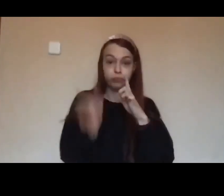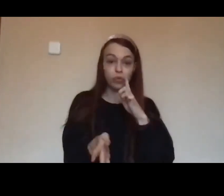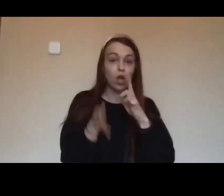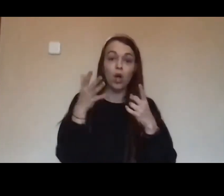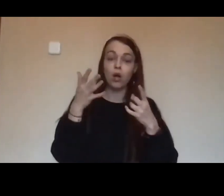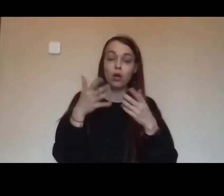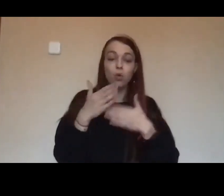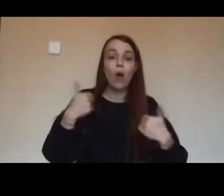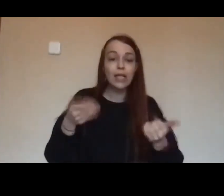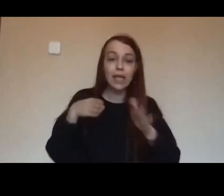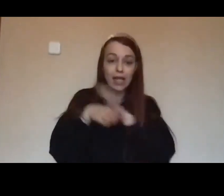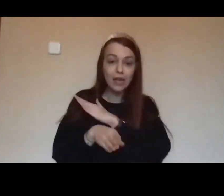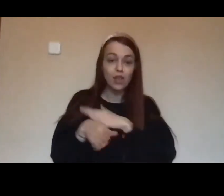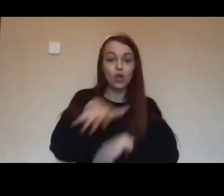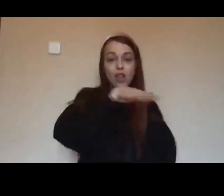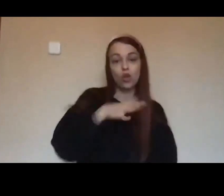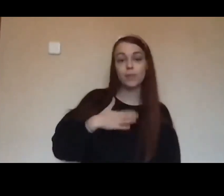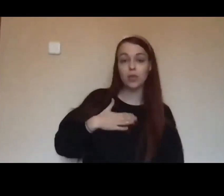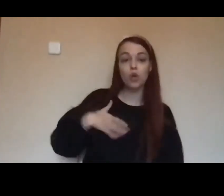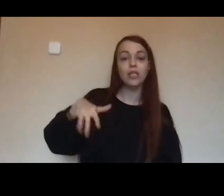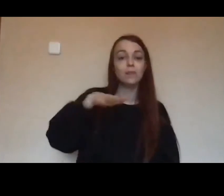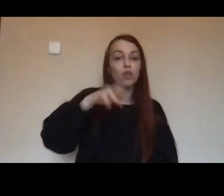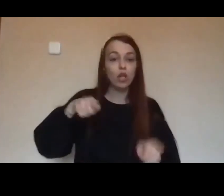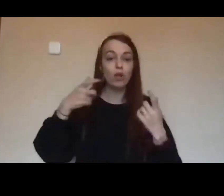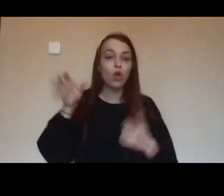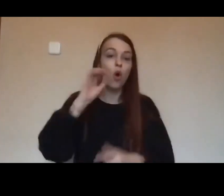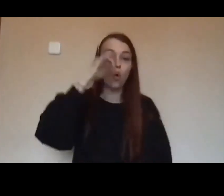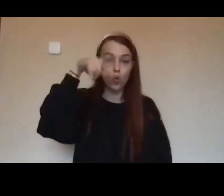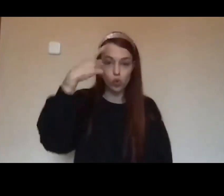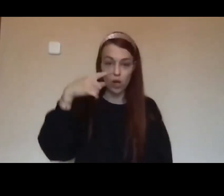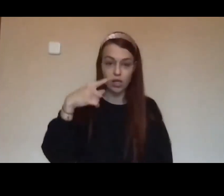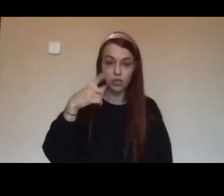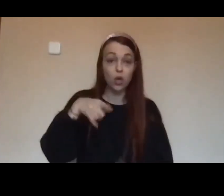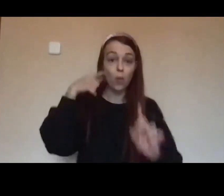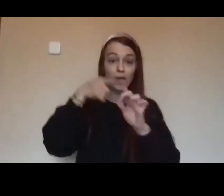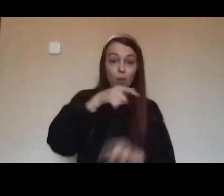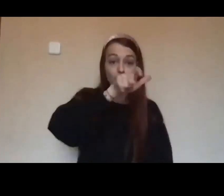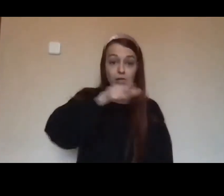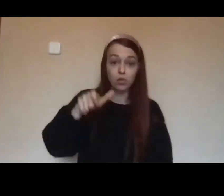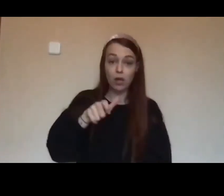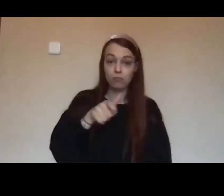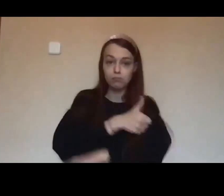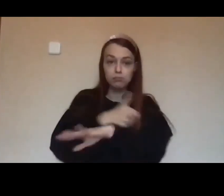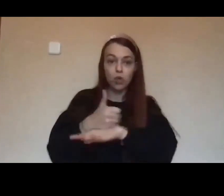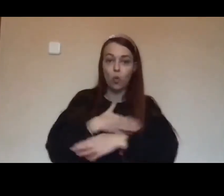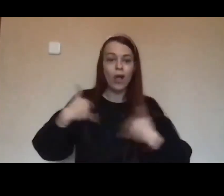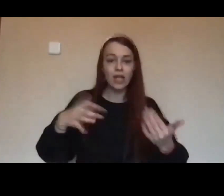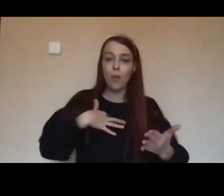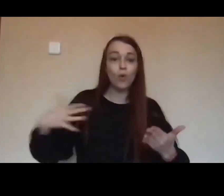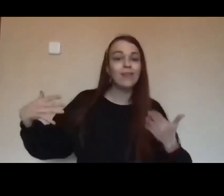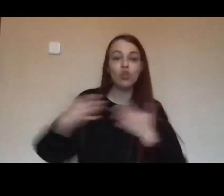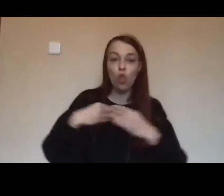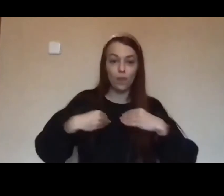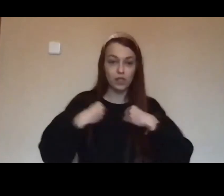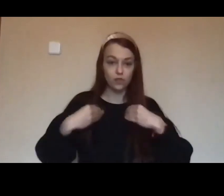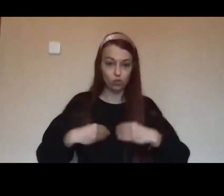en espacios patrimoniales, naturales y culturales, a fin de que cualquier ciudadano pueda disfrutar de los mismos,